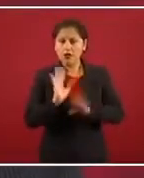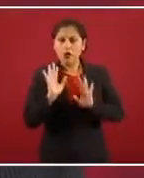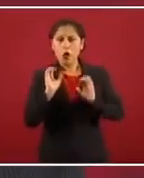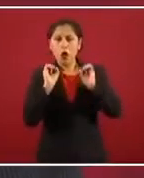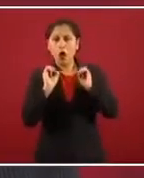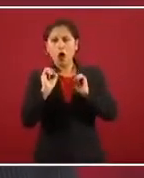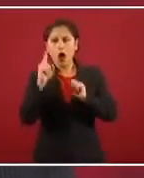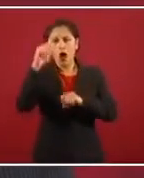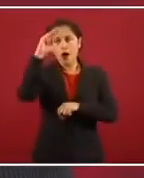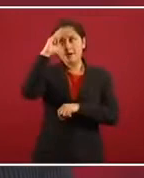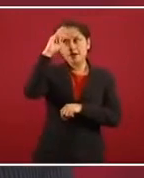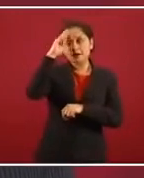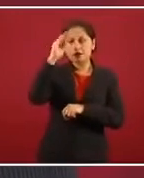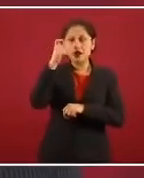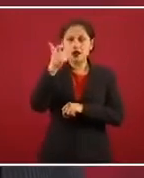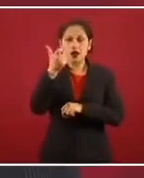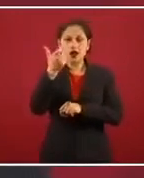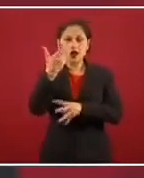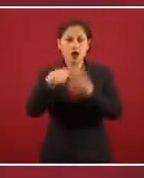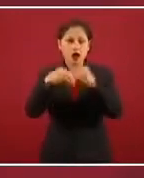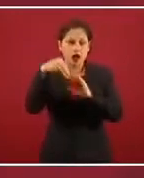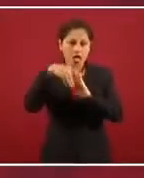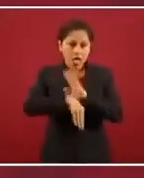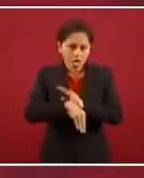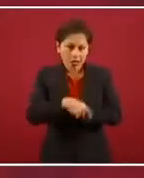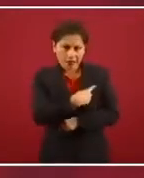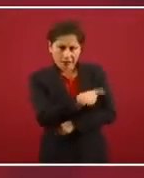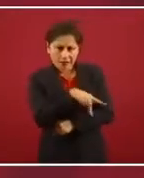No. Lo que está en juego